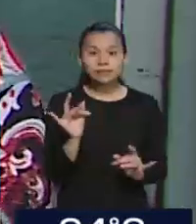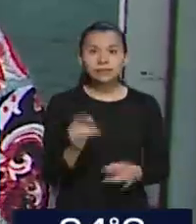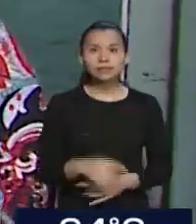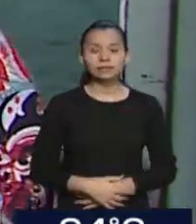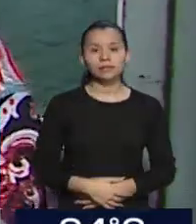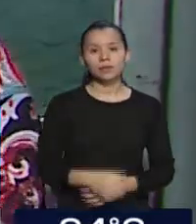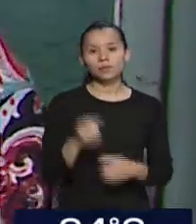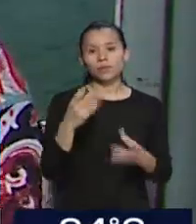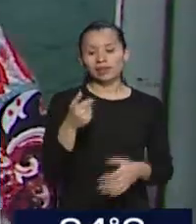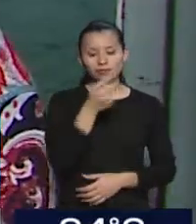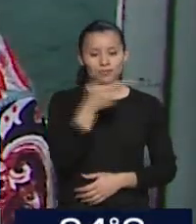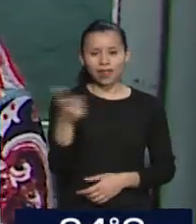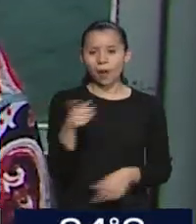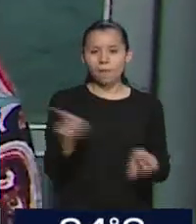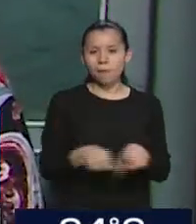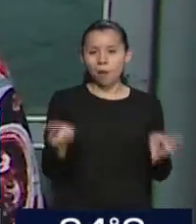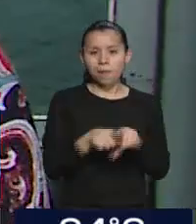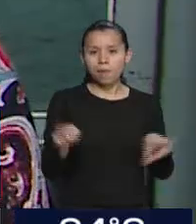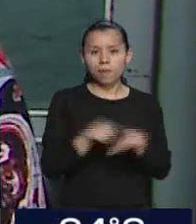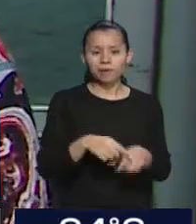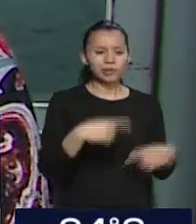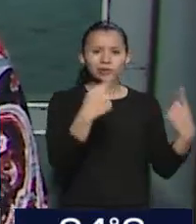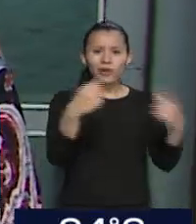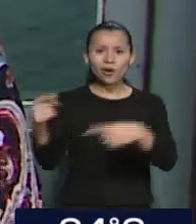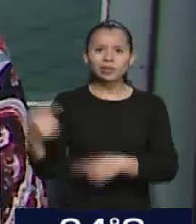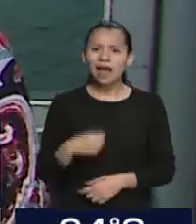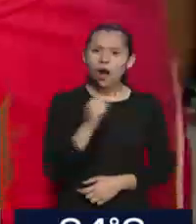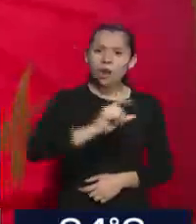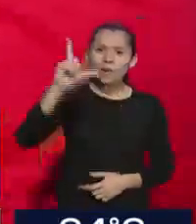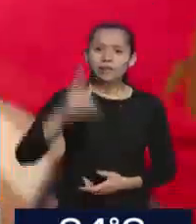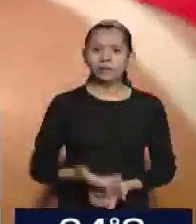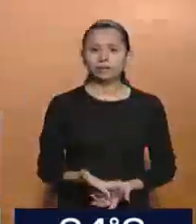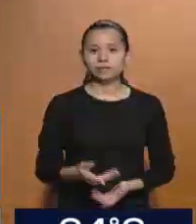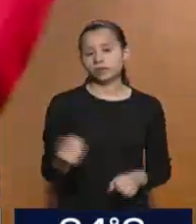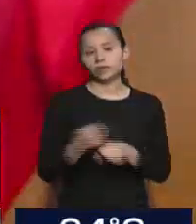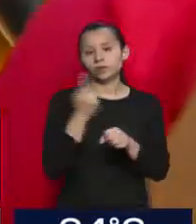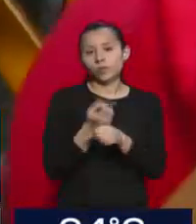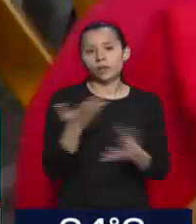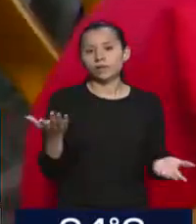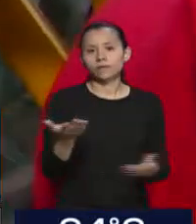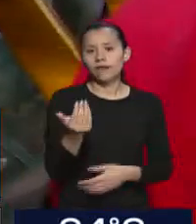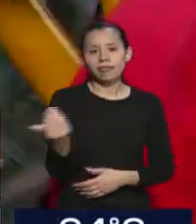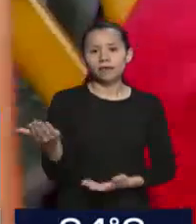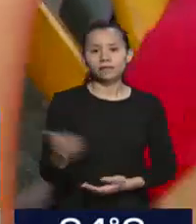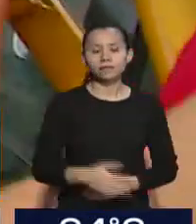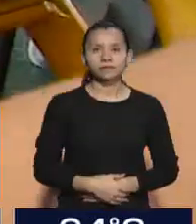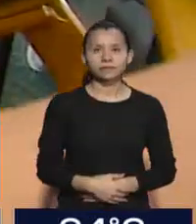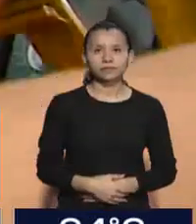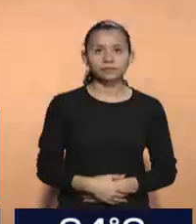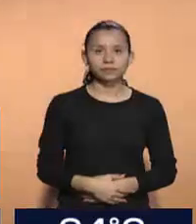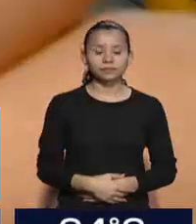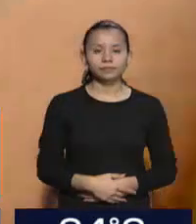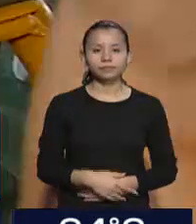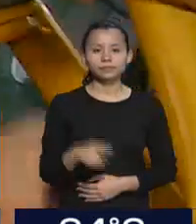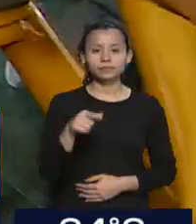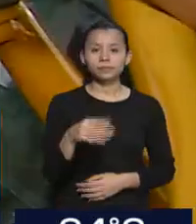mismo y todo aumenta, pero uno sigue ganando lo mismo, entonces no alcanza. Al igual que en el sistema urbano, el aumento total es